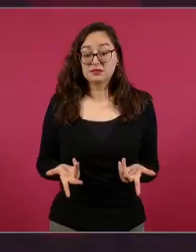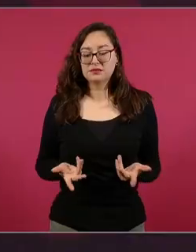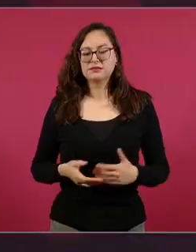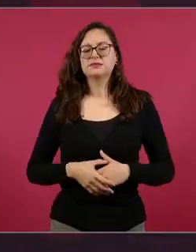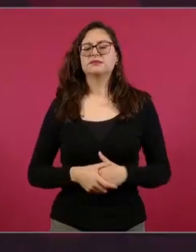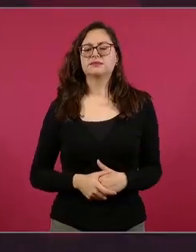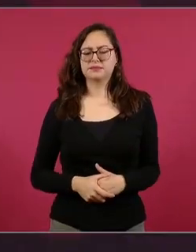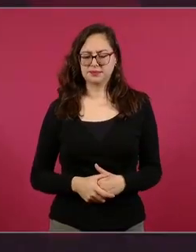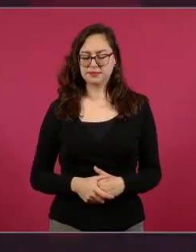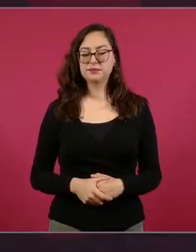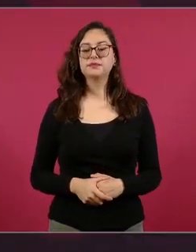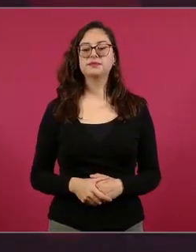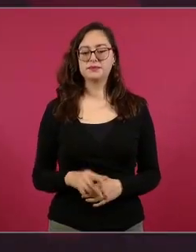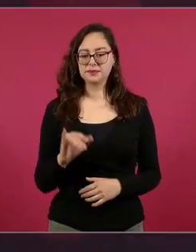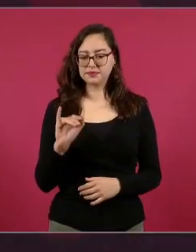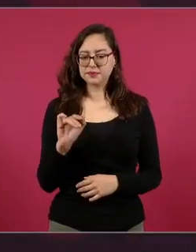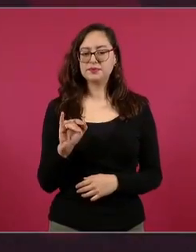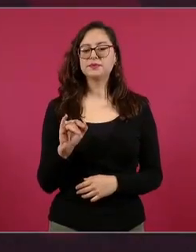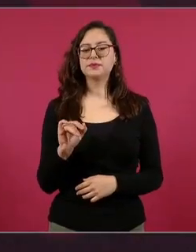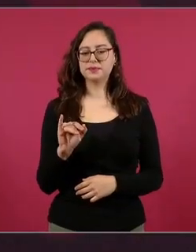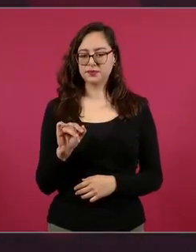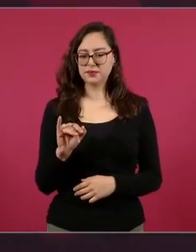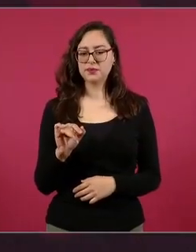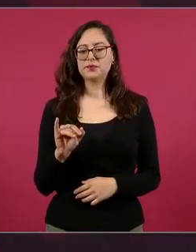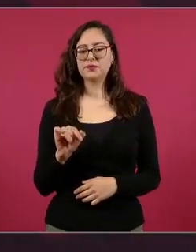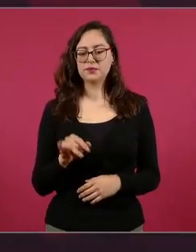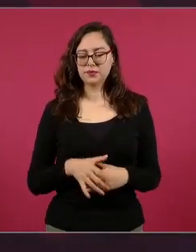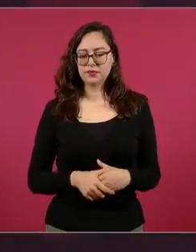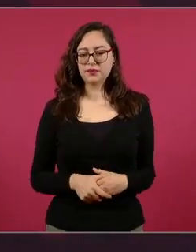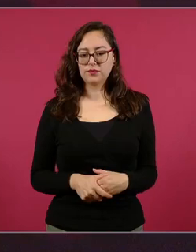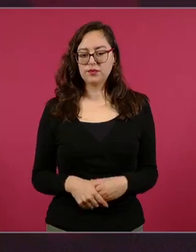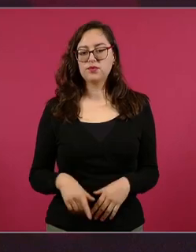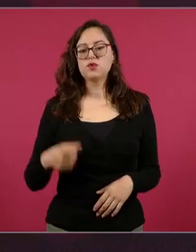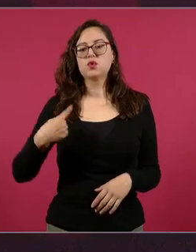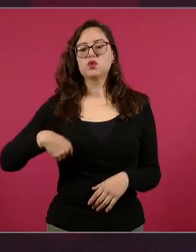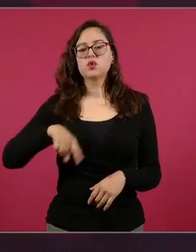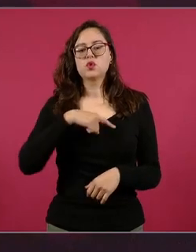gran ventaja que tenemos